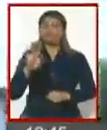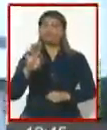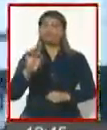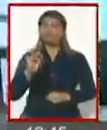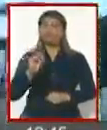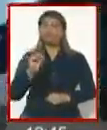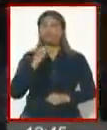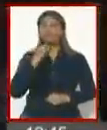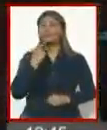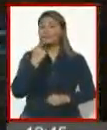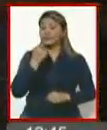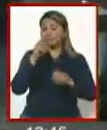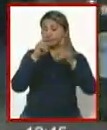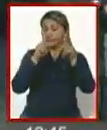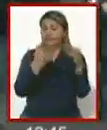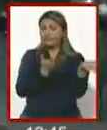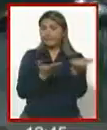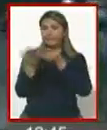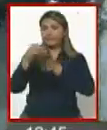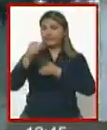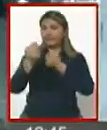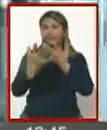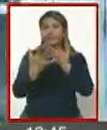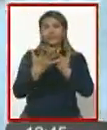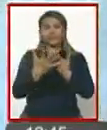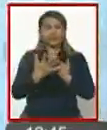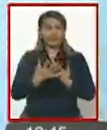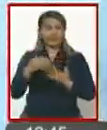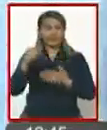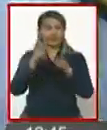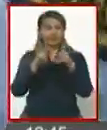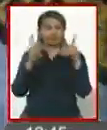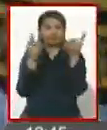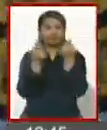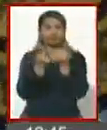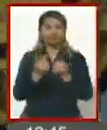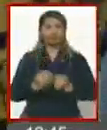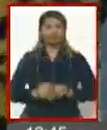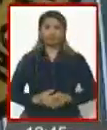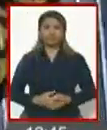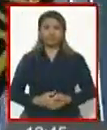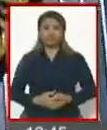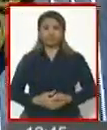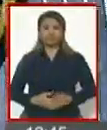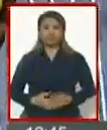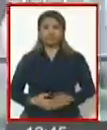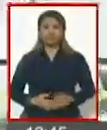manifestó que pedirá que estos reclusos sean trasladados a cárceles de otros departamentos.